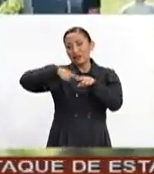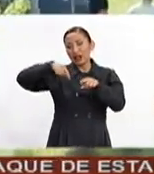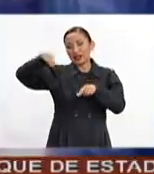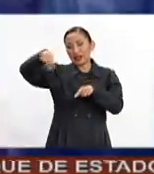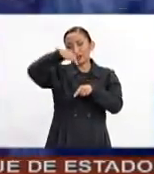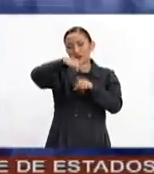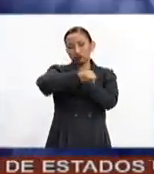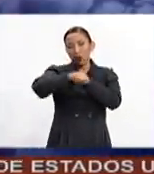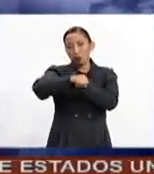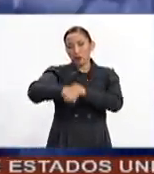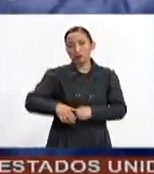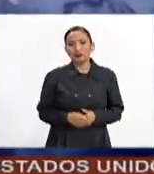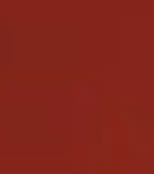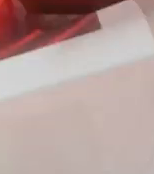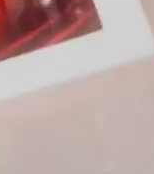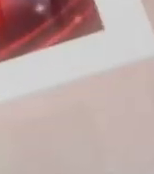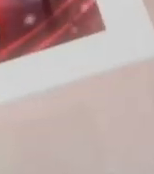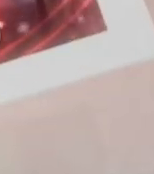diferentes atentados.